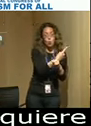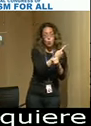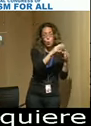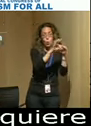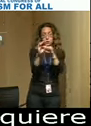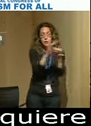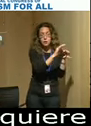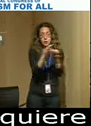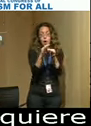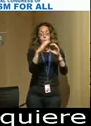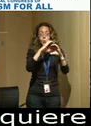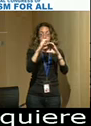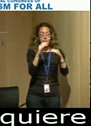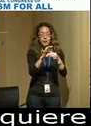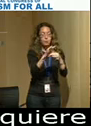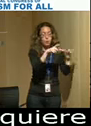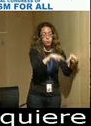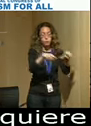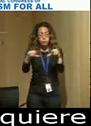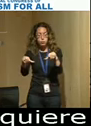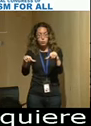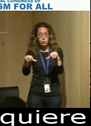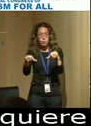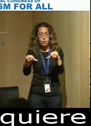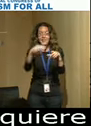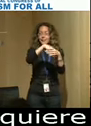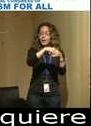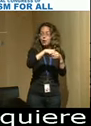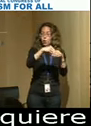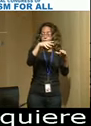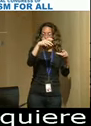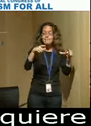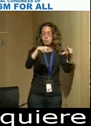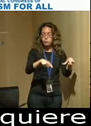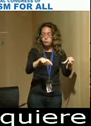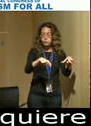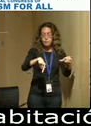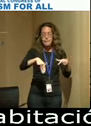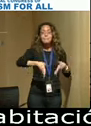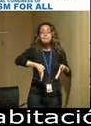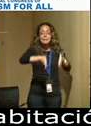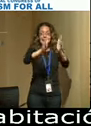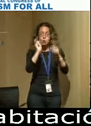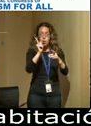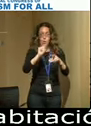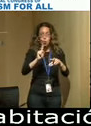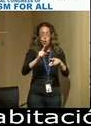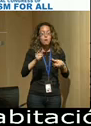entre sí desde el interior de la habitación, no solamente del pasillo, y que cuenten evidentemente con un sistema